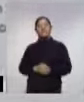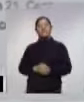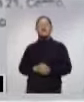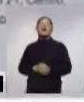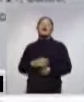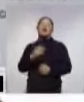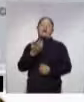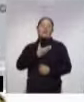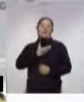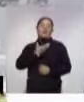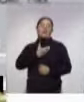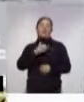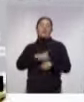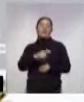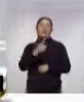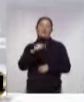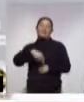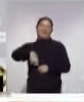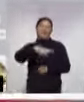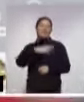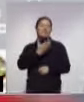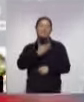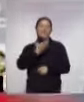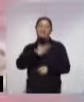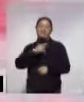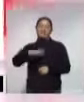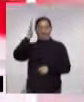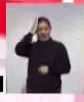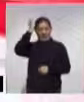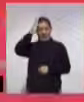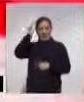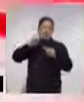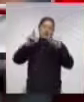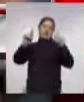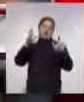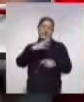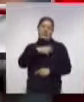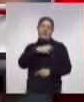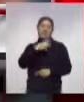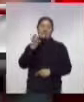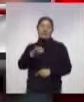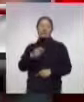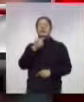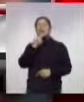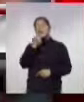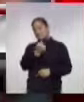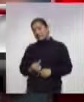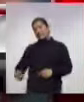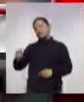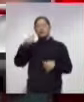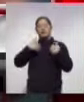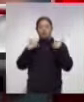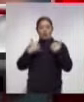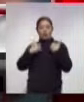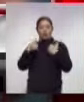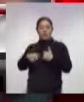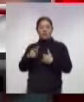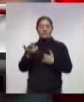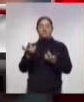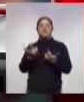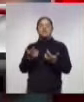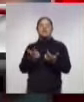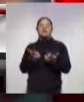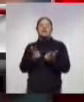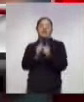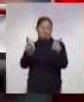la Constitución número 21, aquí en Tlaxcala capital. Es que estos niños y jóvenes del coro infantil y juvenil pues van a